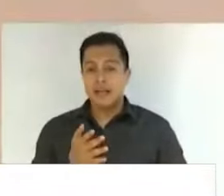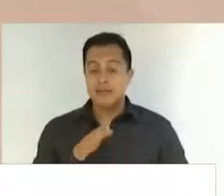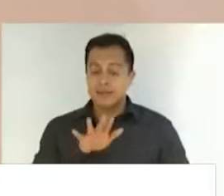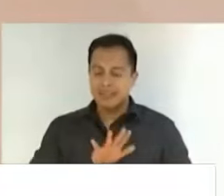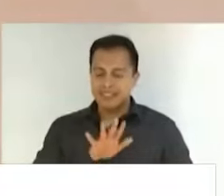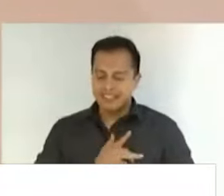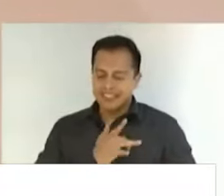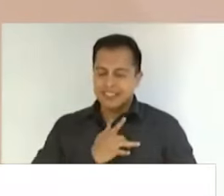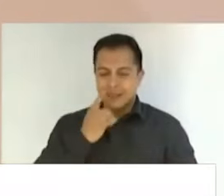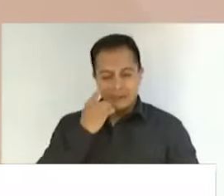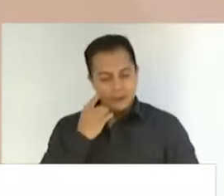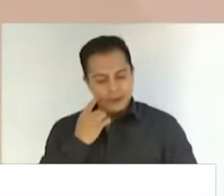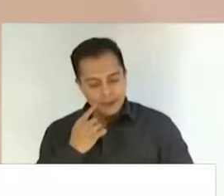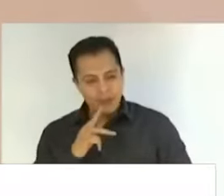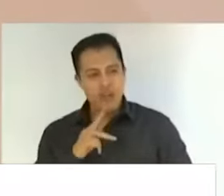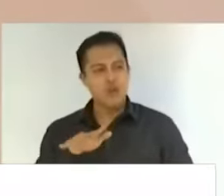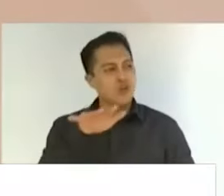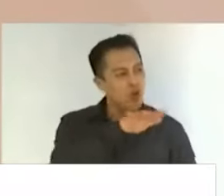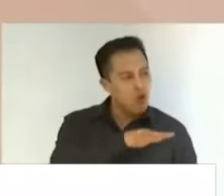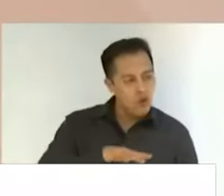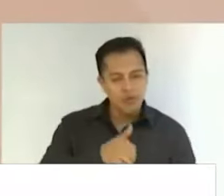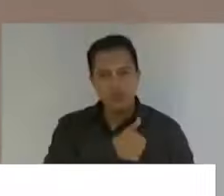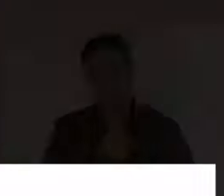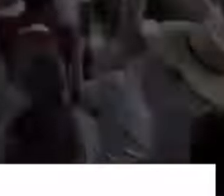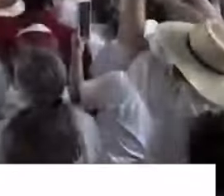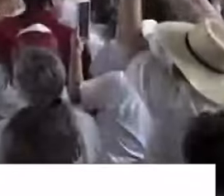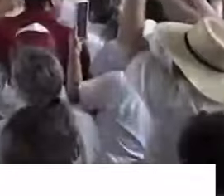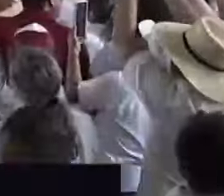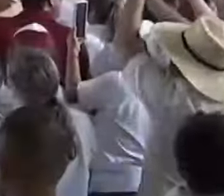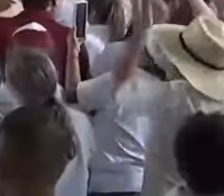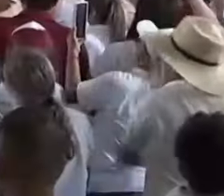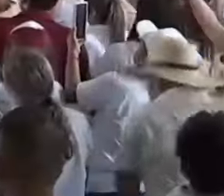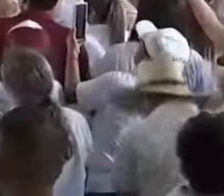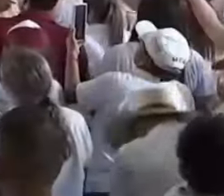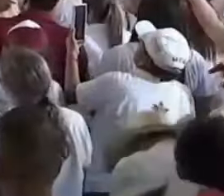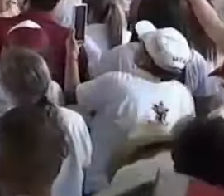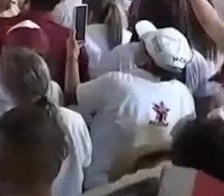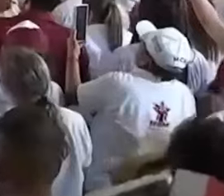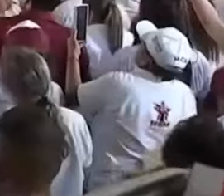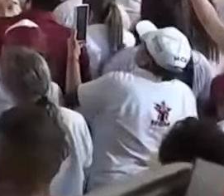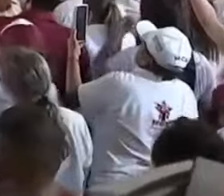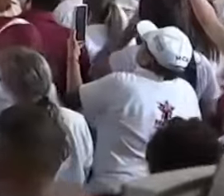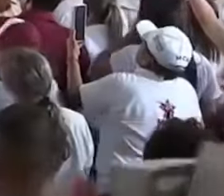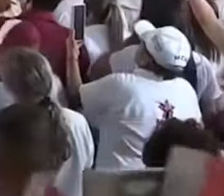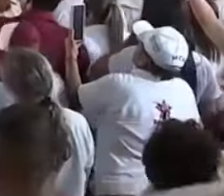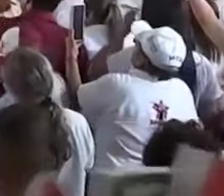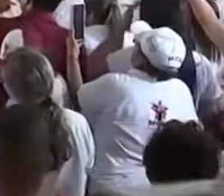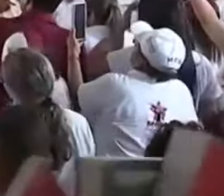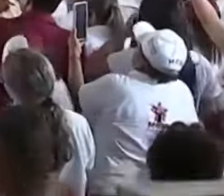las mejillas de cada uno de nosotros. Esta semana que inicia es la última que Andrés Manuel